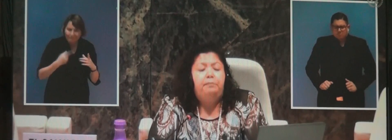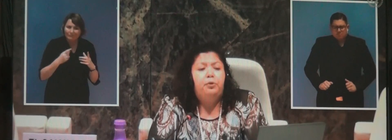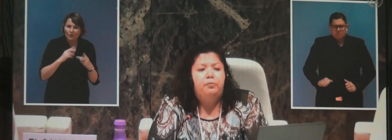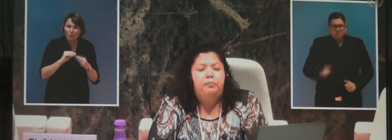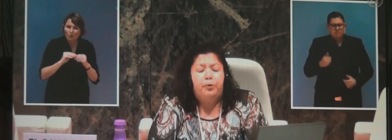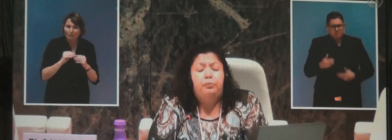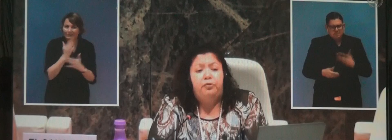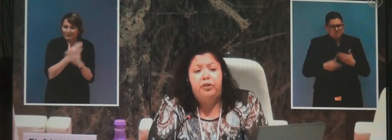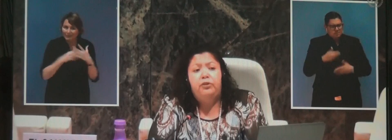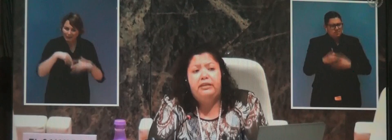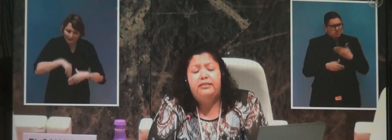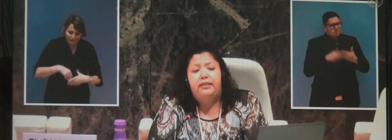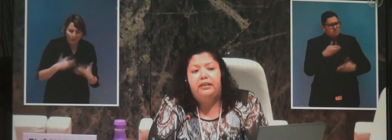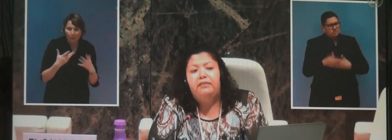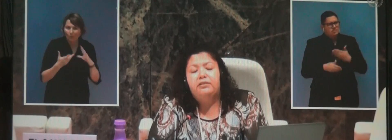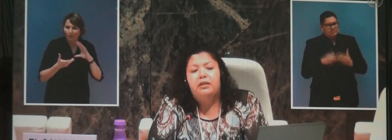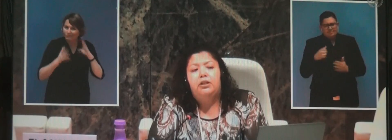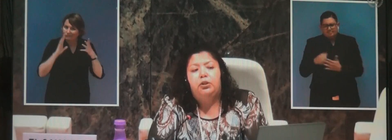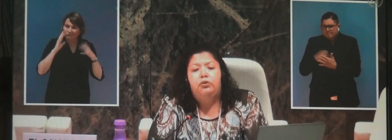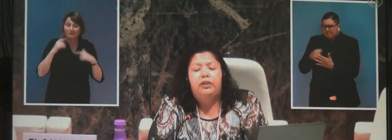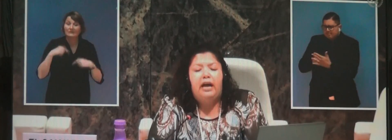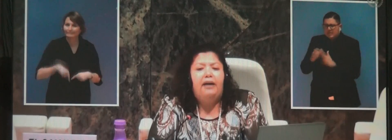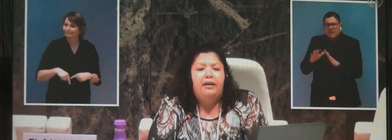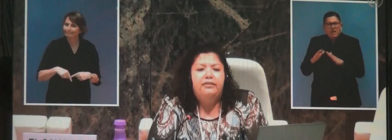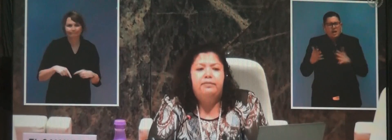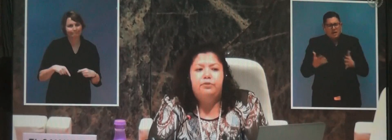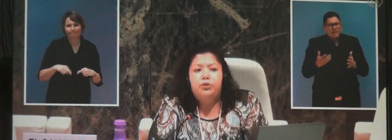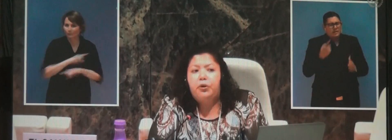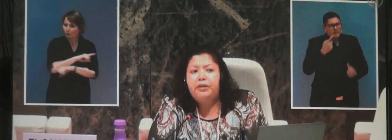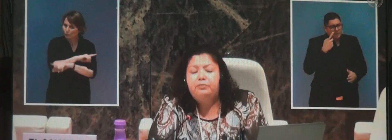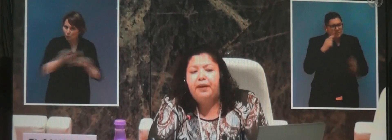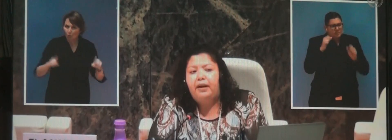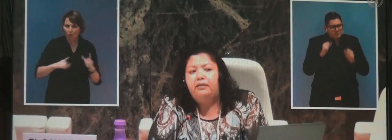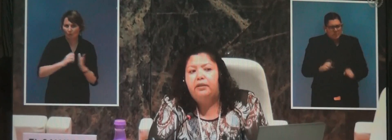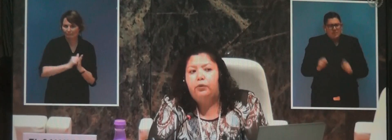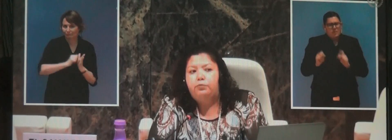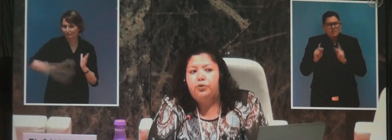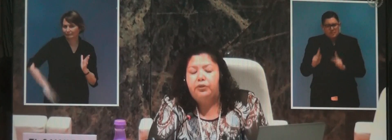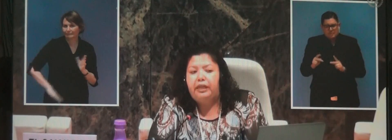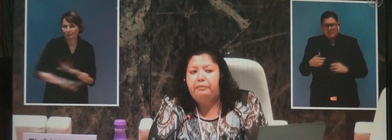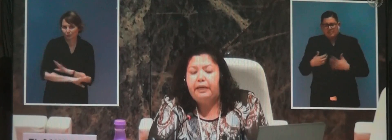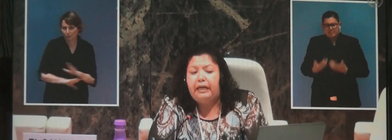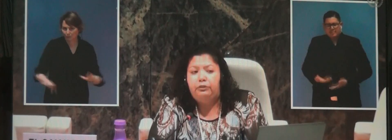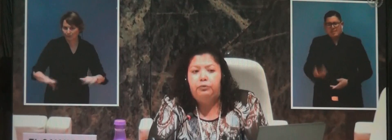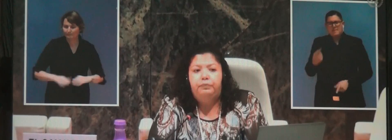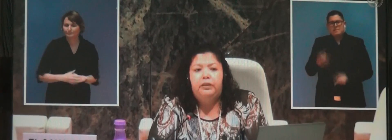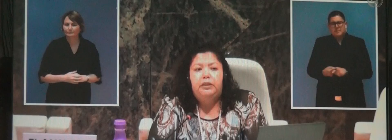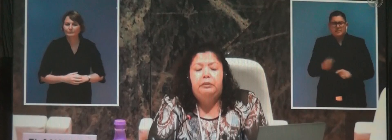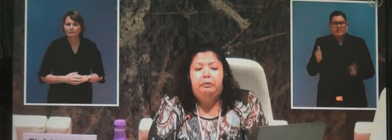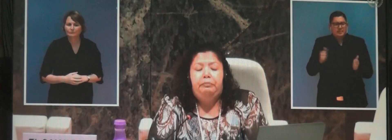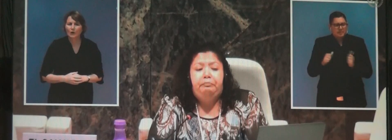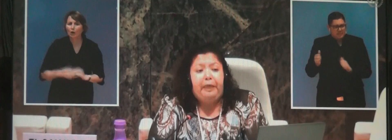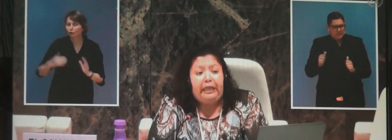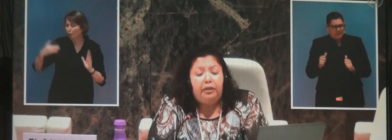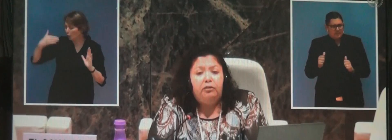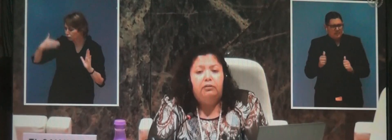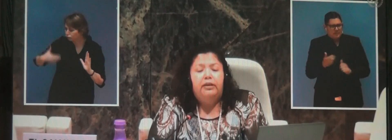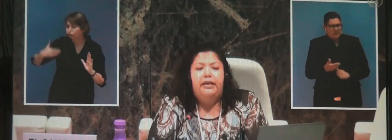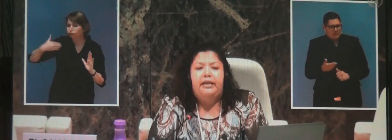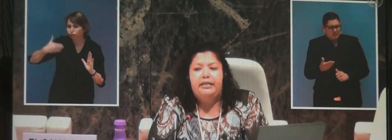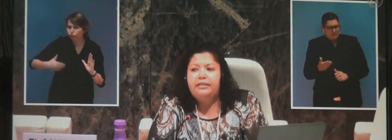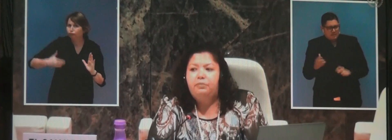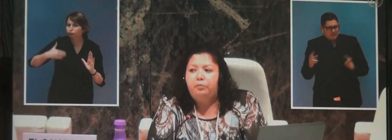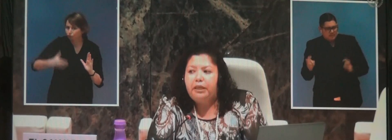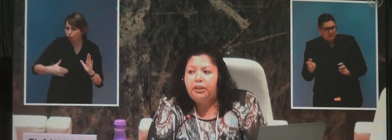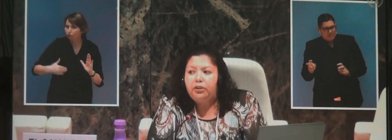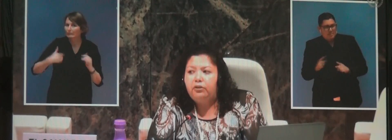iniciativas, se han promovido iniciativas donde haya excepciones para la interrupción del embarazo. Pero